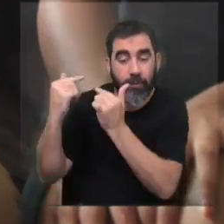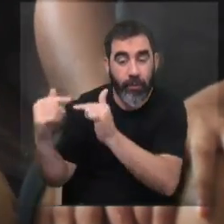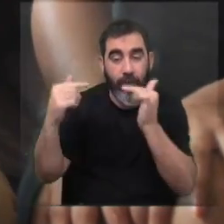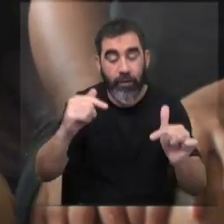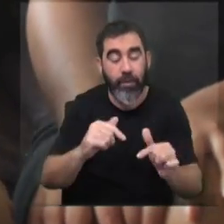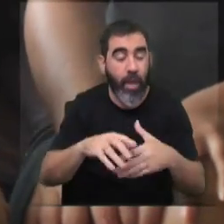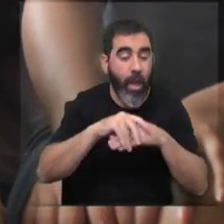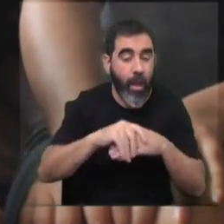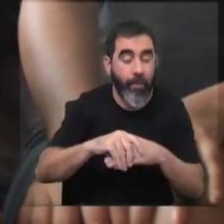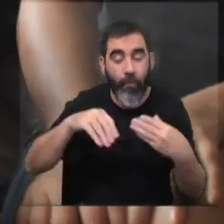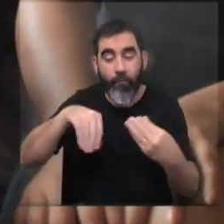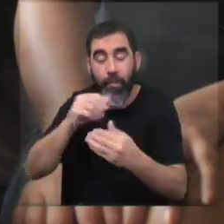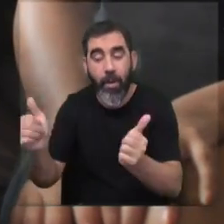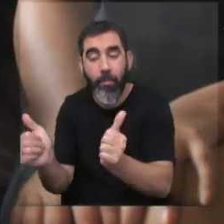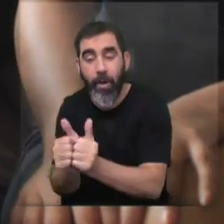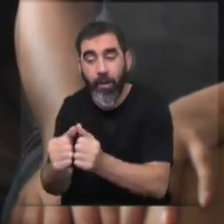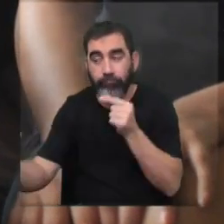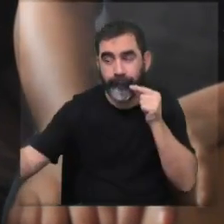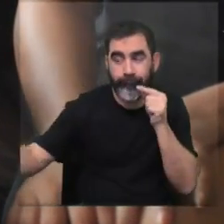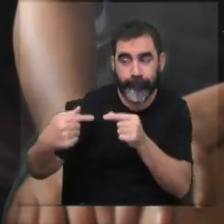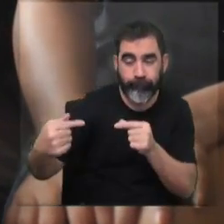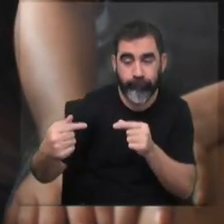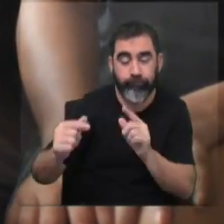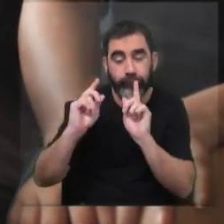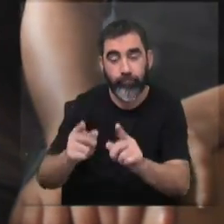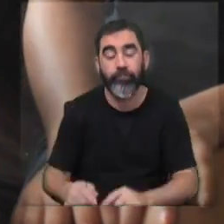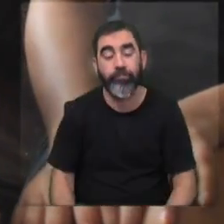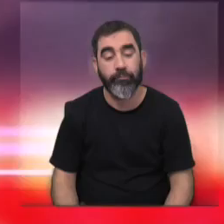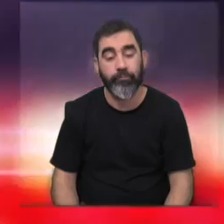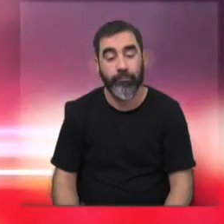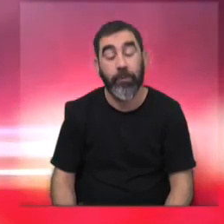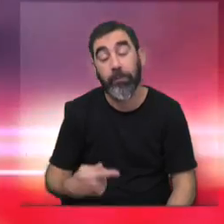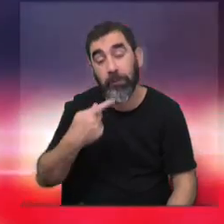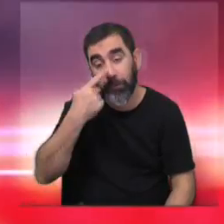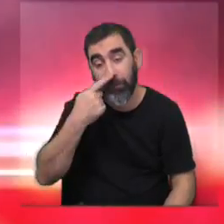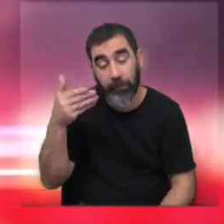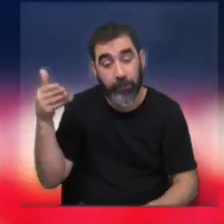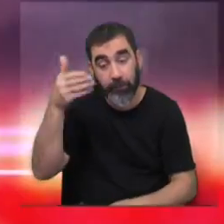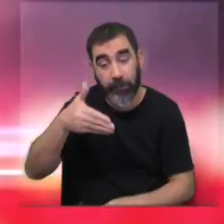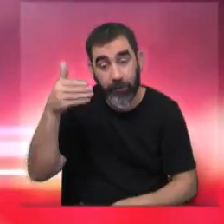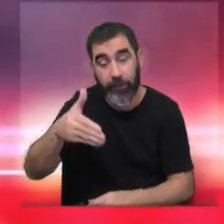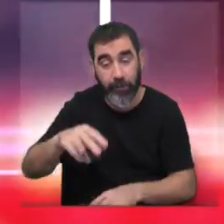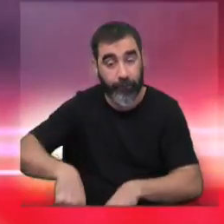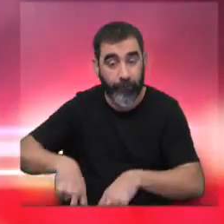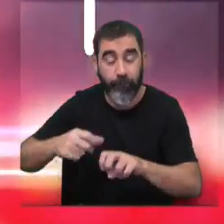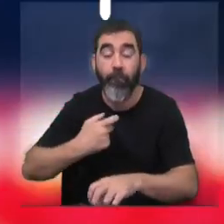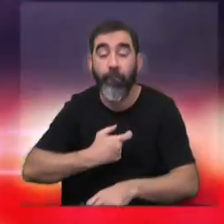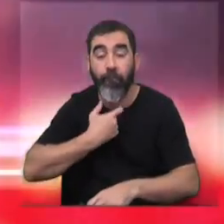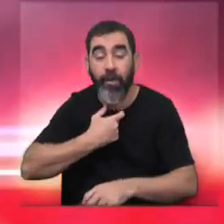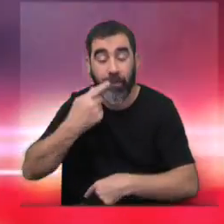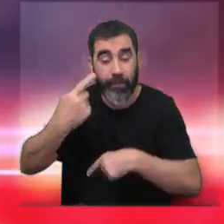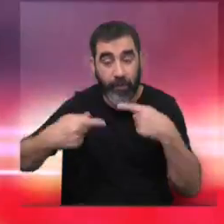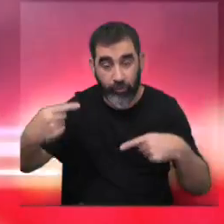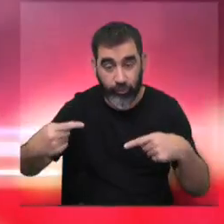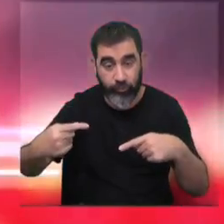con amigos, familiares, parejas o rivales, entre otras referencias. Si te interesa participar en un estudio sobre la voz en diferentes